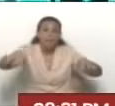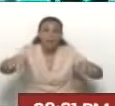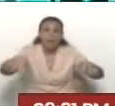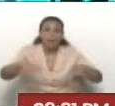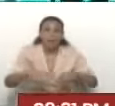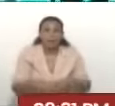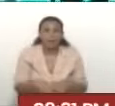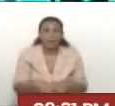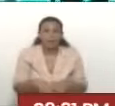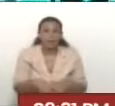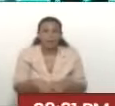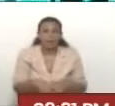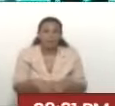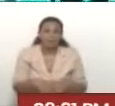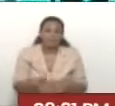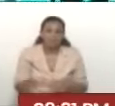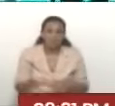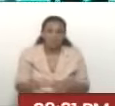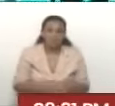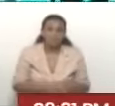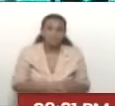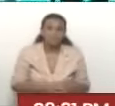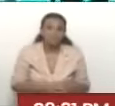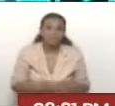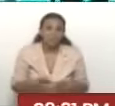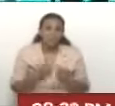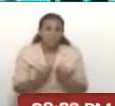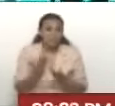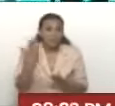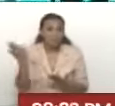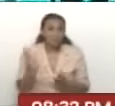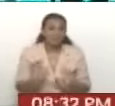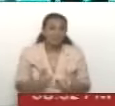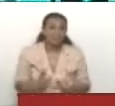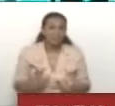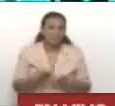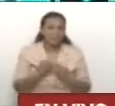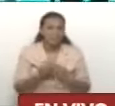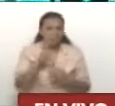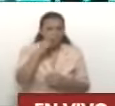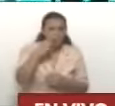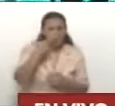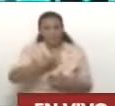Winston Vallenilla, entonces. Primo. Mejor somos familia. ¡Familia!